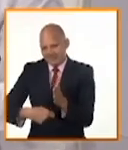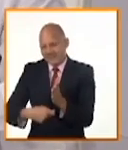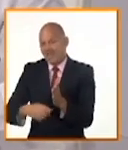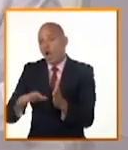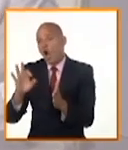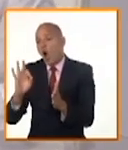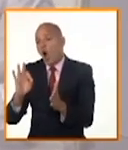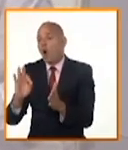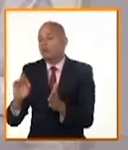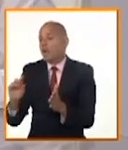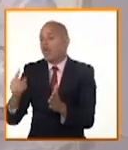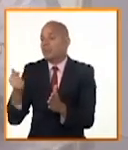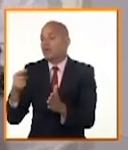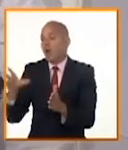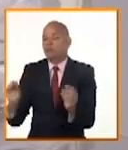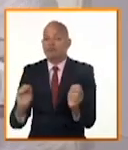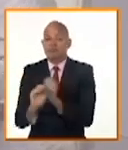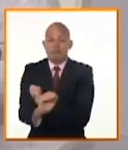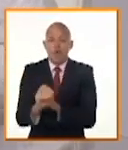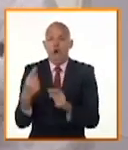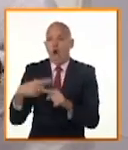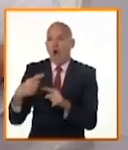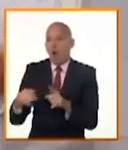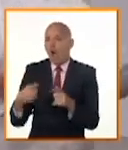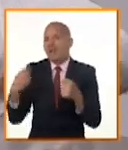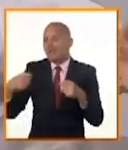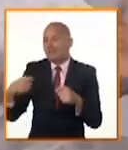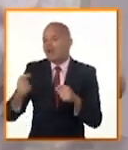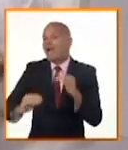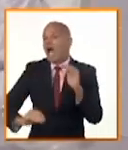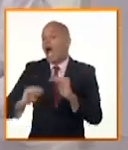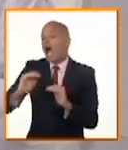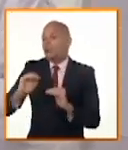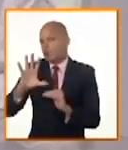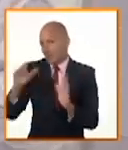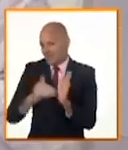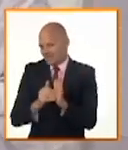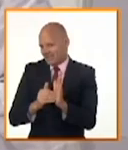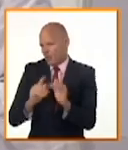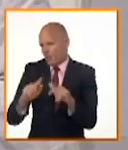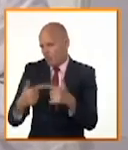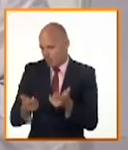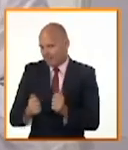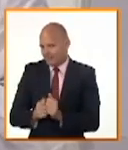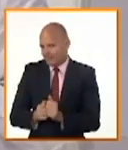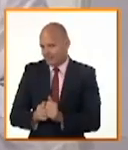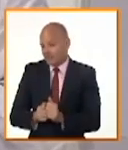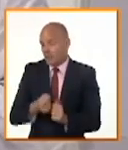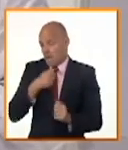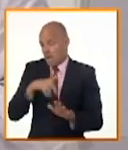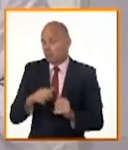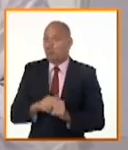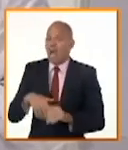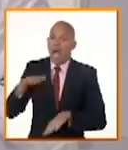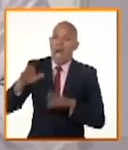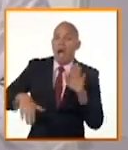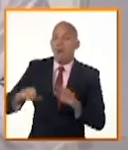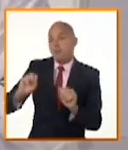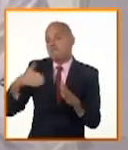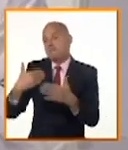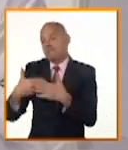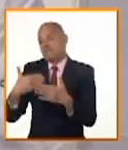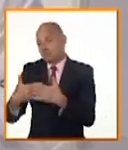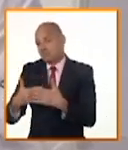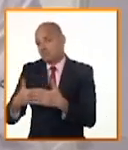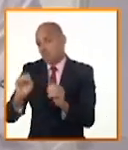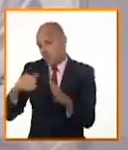la necesidad a cada chica porque en una entidad que tiene varios vehículos se poncha un carro y hay que cogerle ponche Cuánto cuesta un ponche hoy